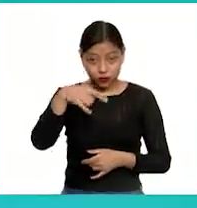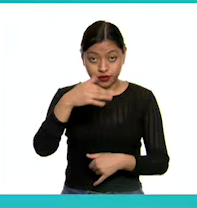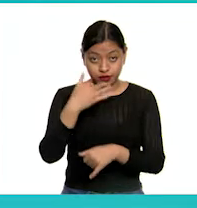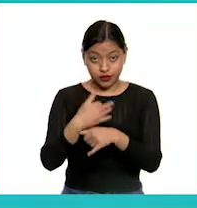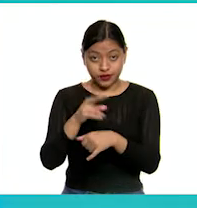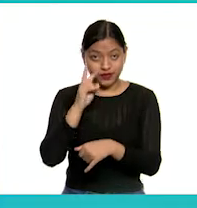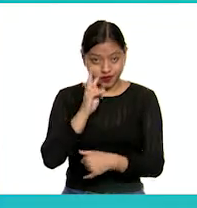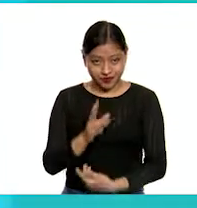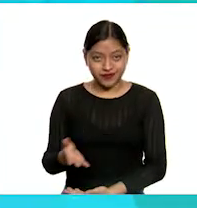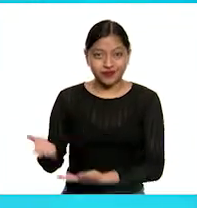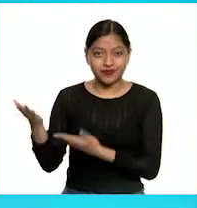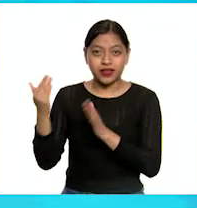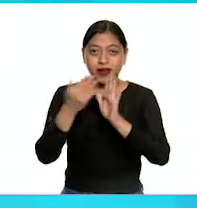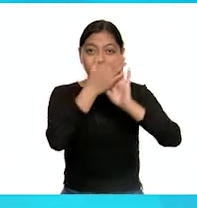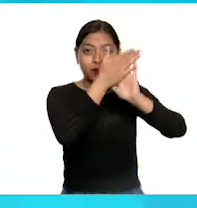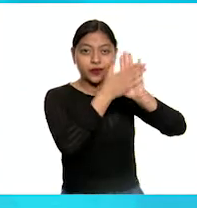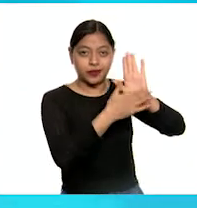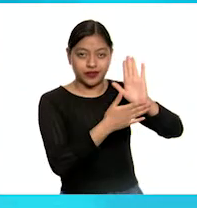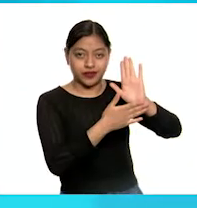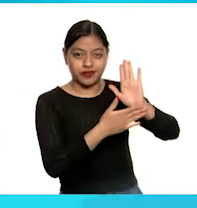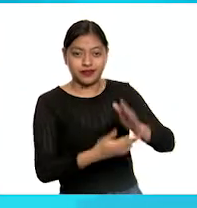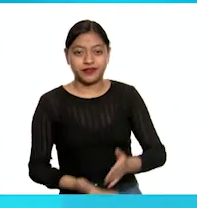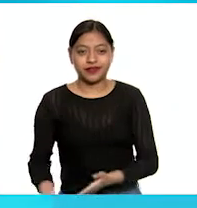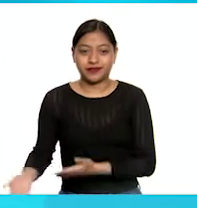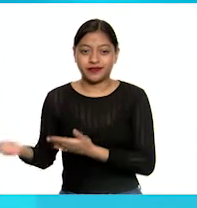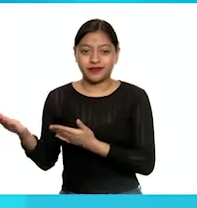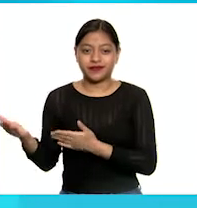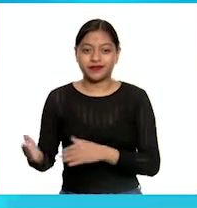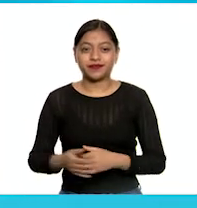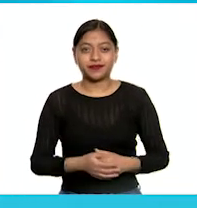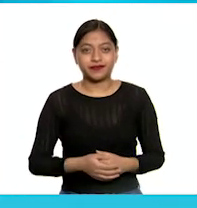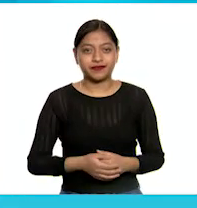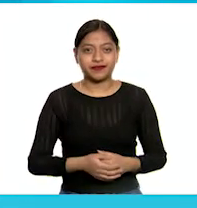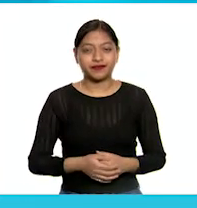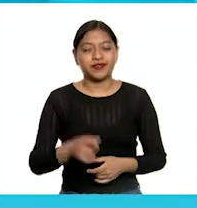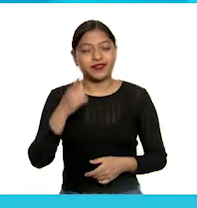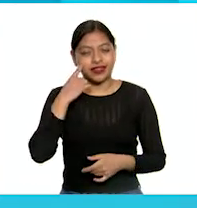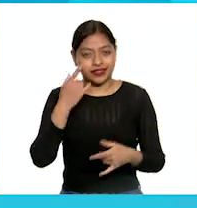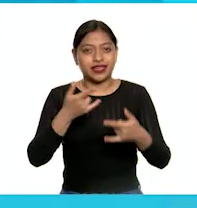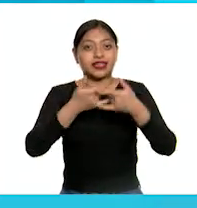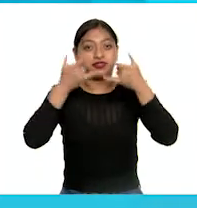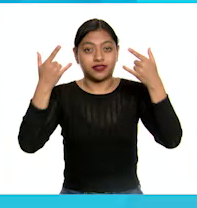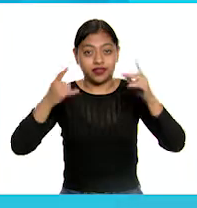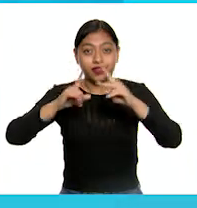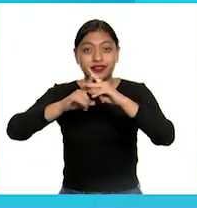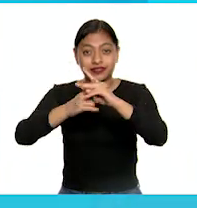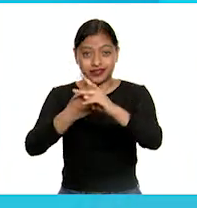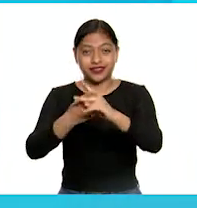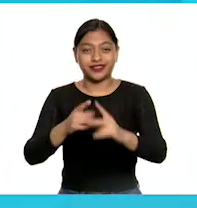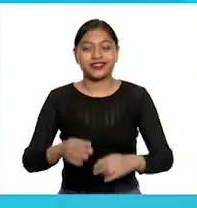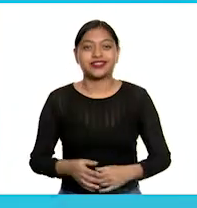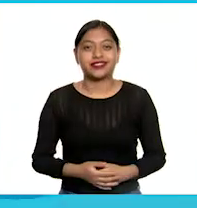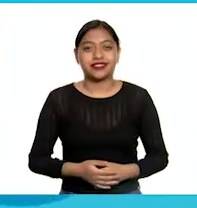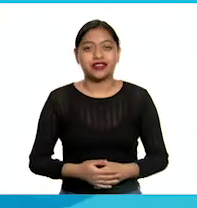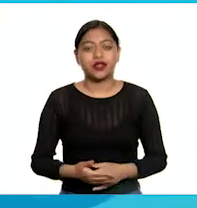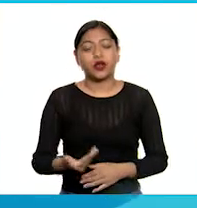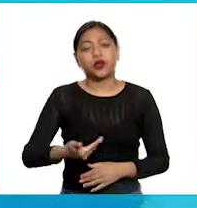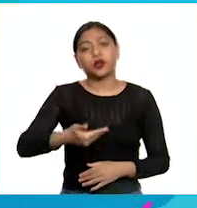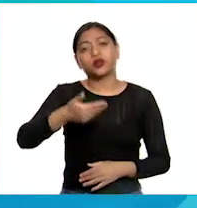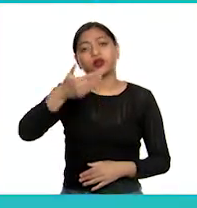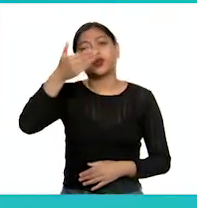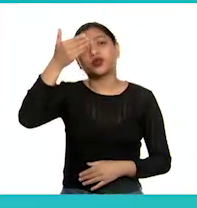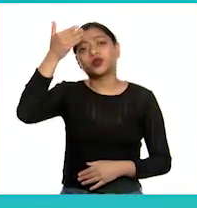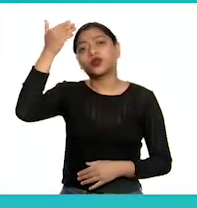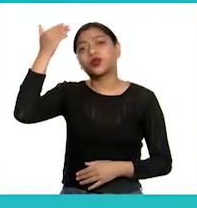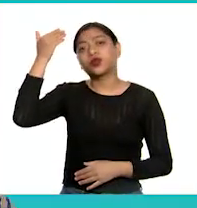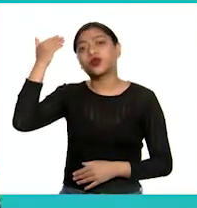pantalla van a ver la portada. ¿Ya la vieron? Y la historia comienza de la siguiente manera. A ver, vamos a escuchar. Había una